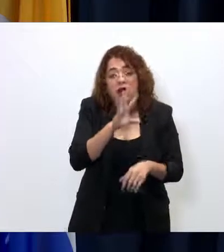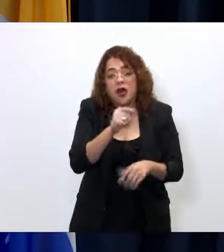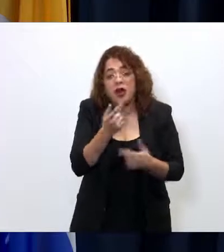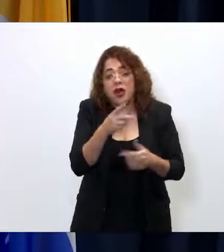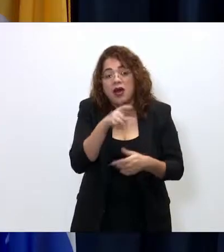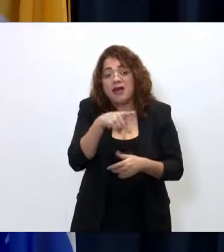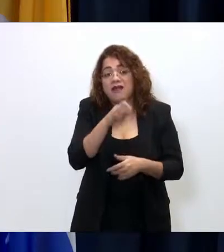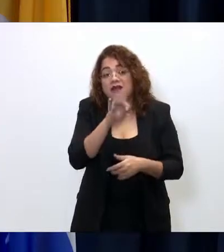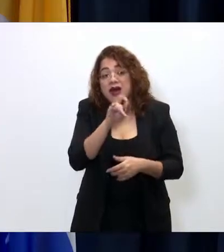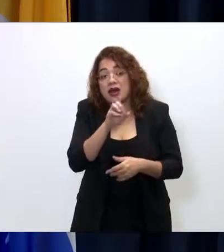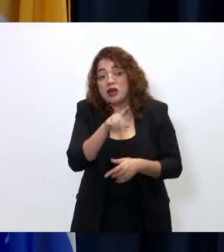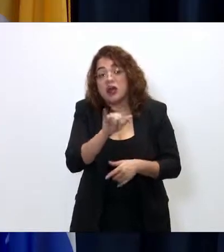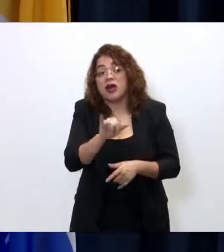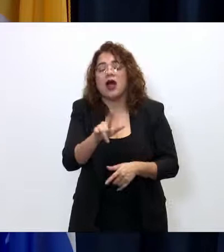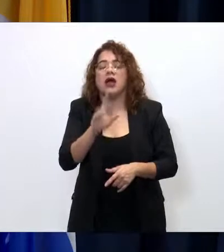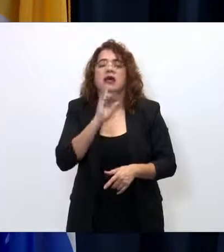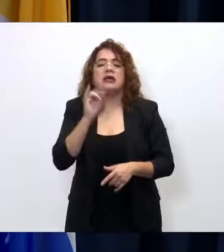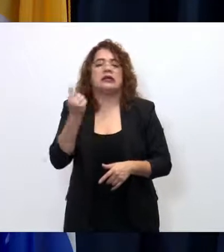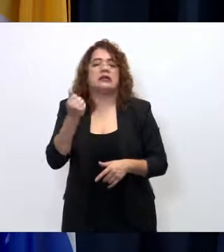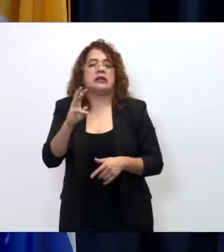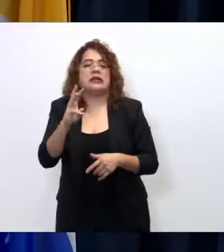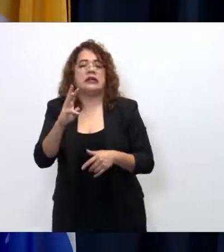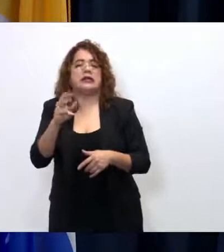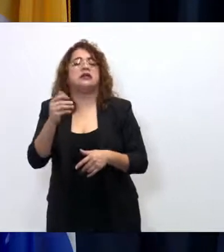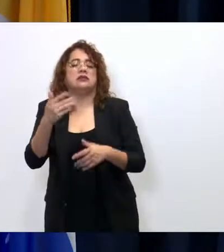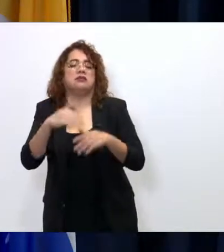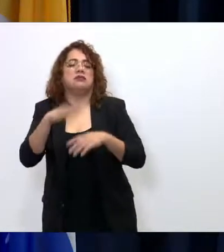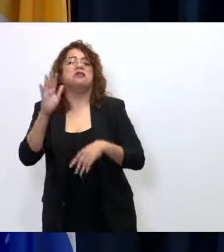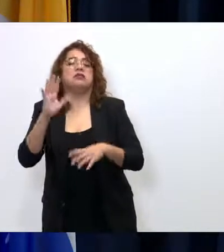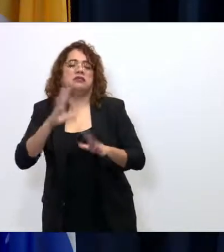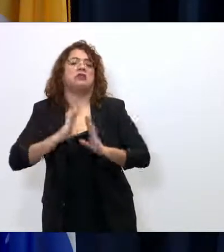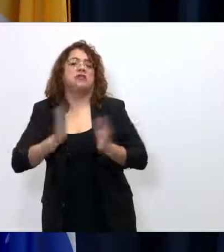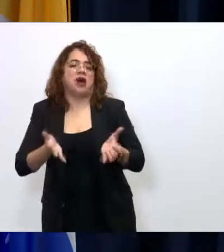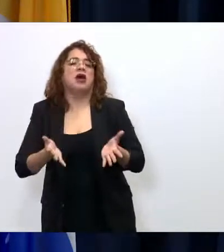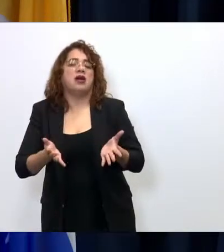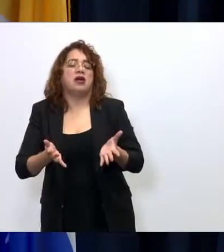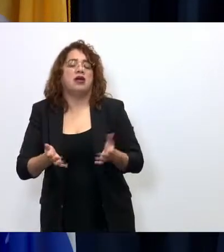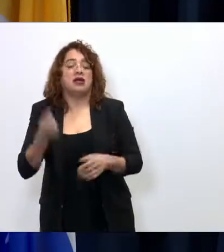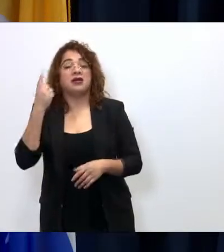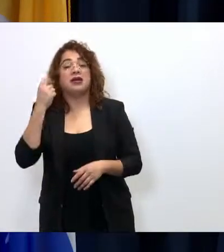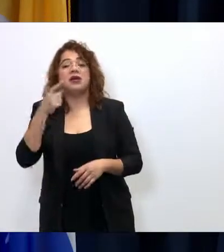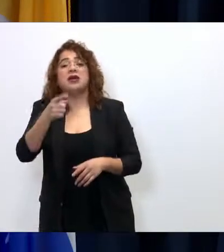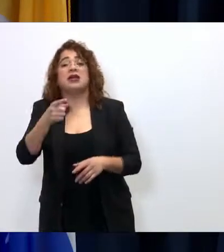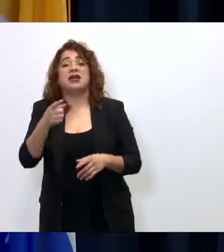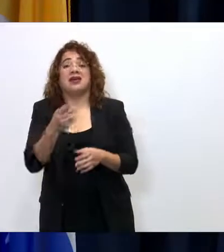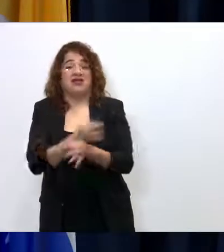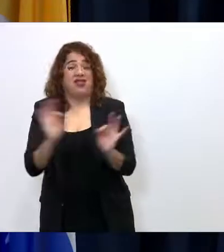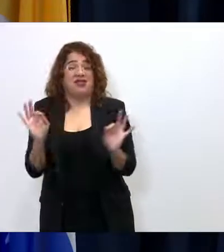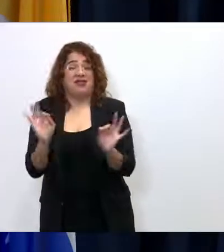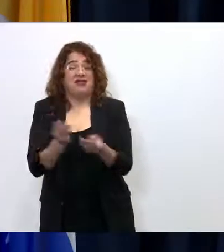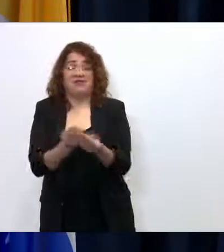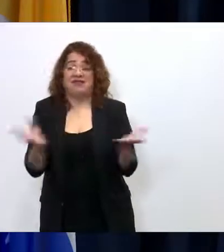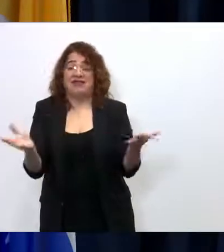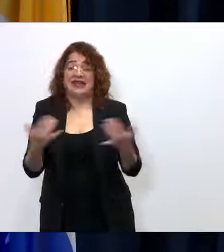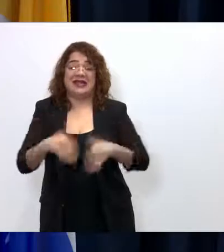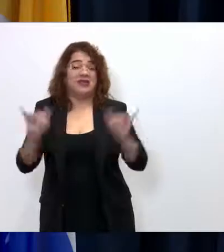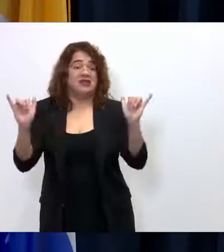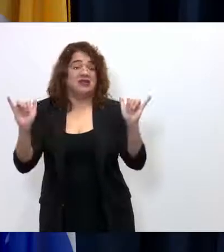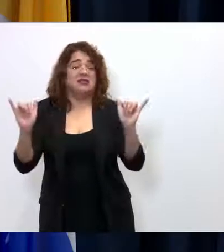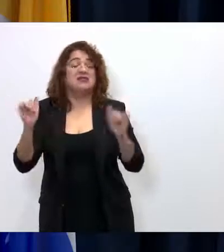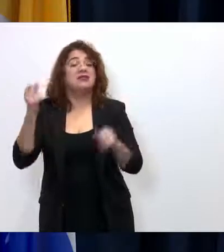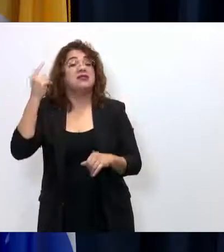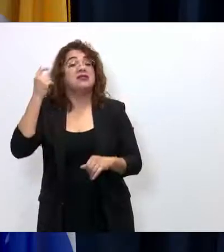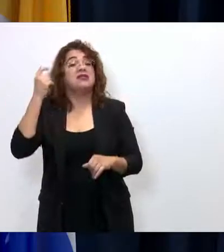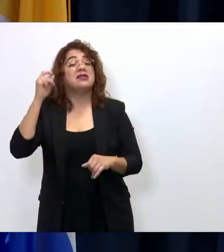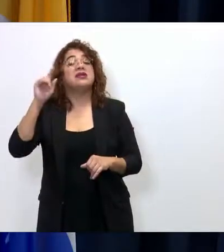poder garantizar esa disponibilidad. Las vacunas se administrarán de forma gratuita y han sido